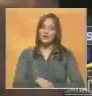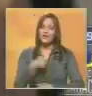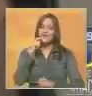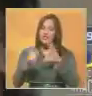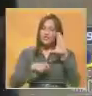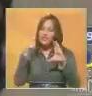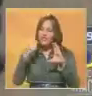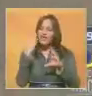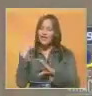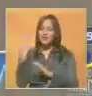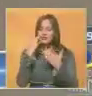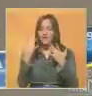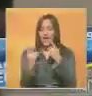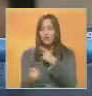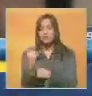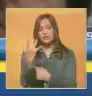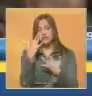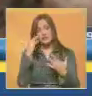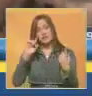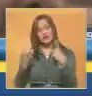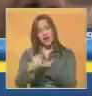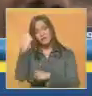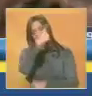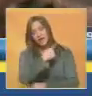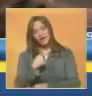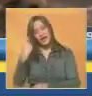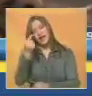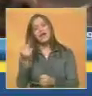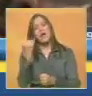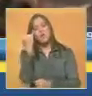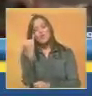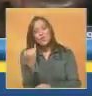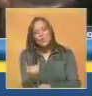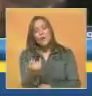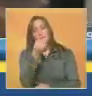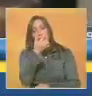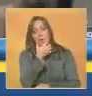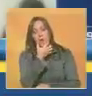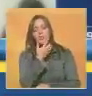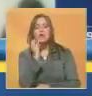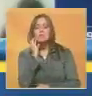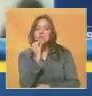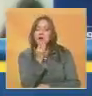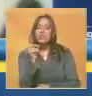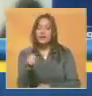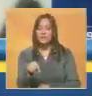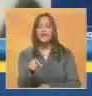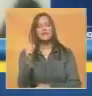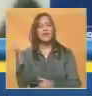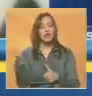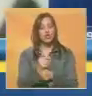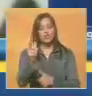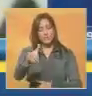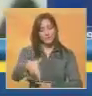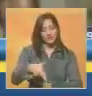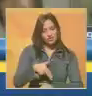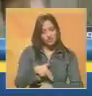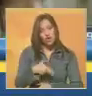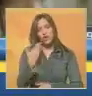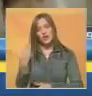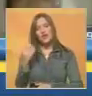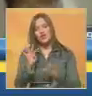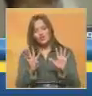video, Bonilla aparece con evidentes cambios físicos, bajo de peso, usa bigote y una barba. Además, se le encontró una pistola calibre